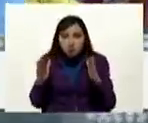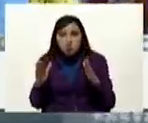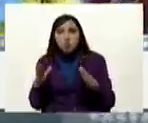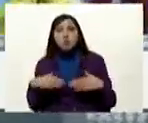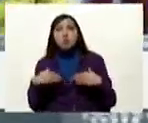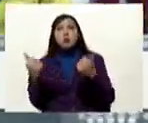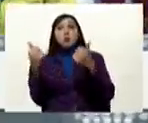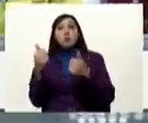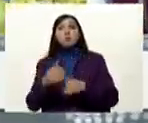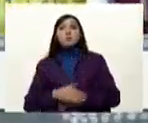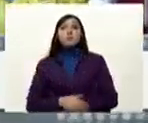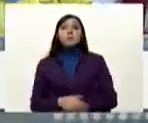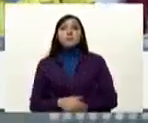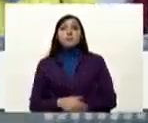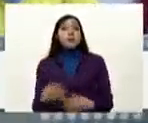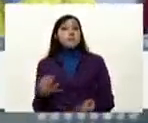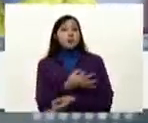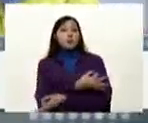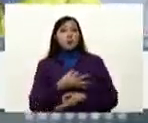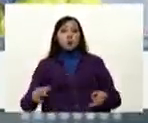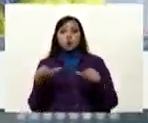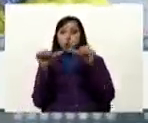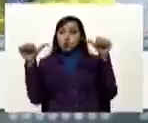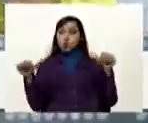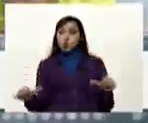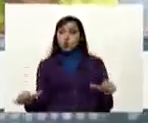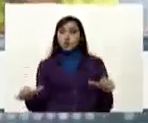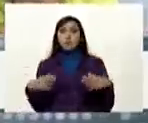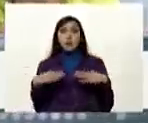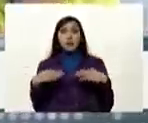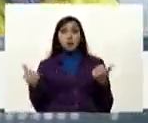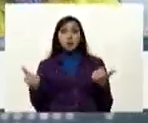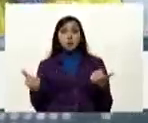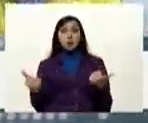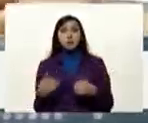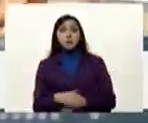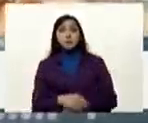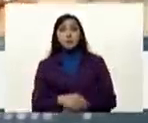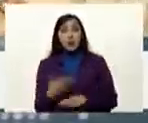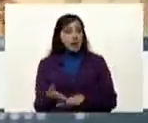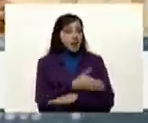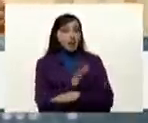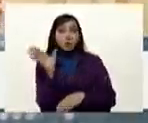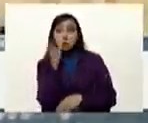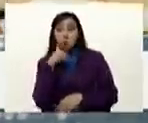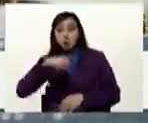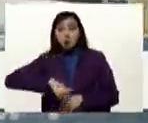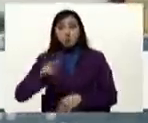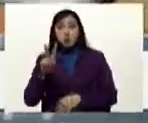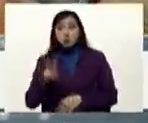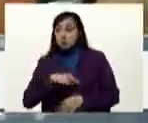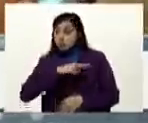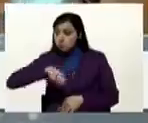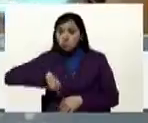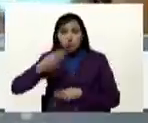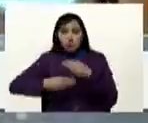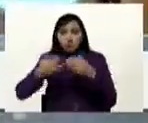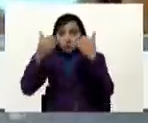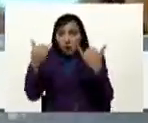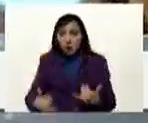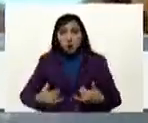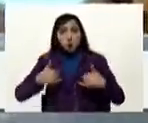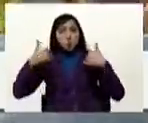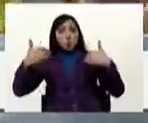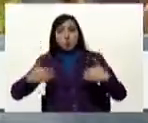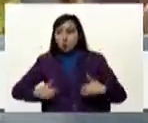medicina, perfeccionando un sistema público de salud que jamás existió en Venezuela, que lo estamos construyendo con sacrificio,